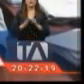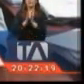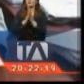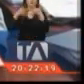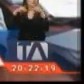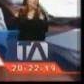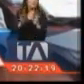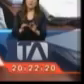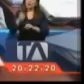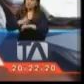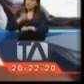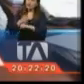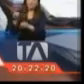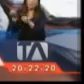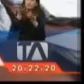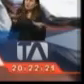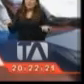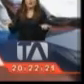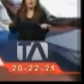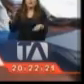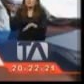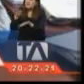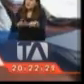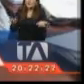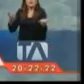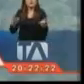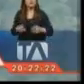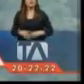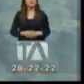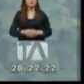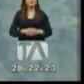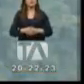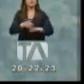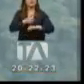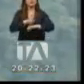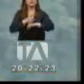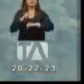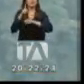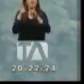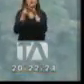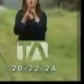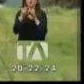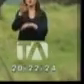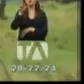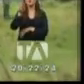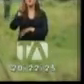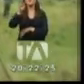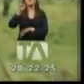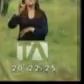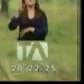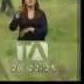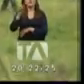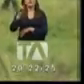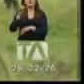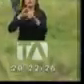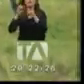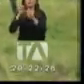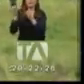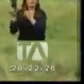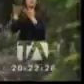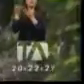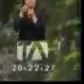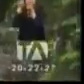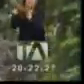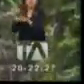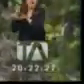oficial de las autoridades de Fuerzas Armadas de nuestro país. Las autoridades de la parroquia Tufiño no han recibido comunicado alguno del